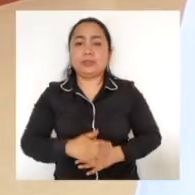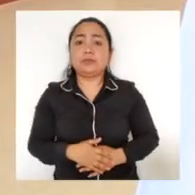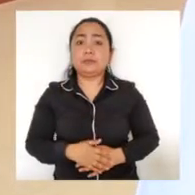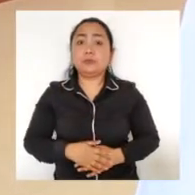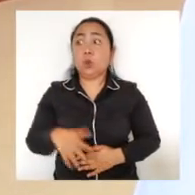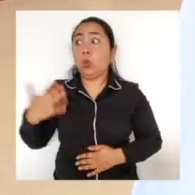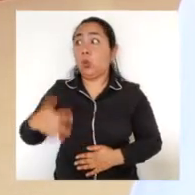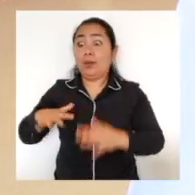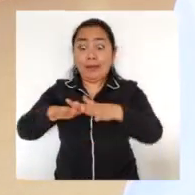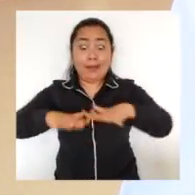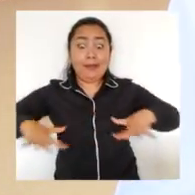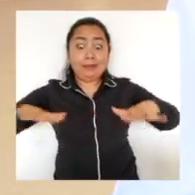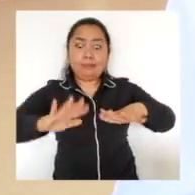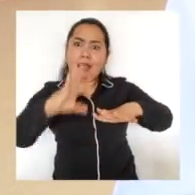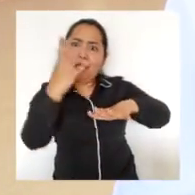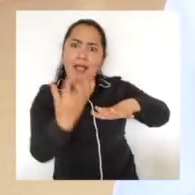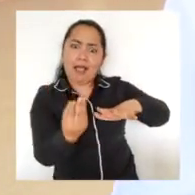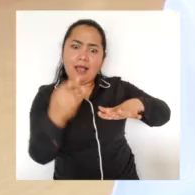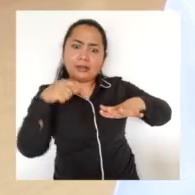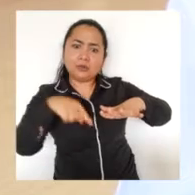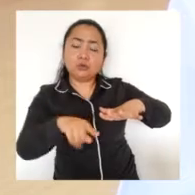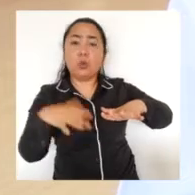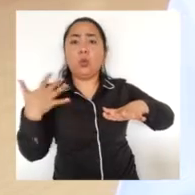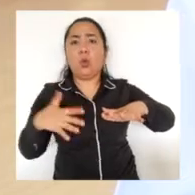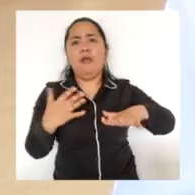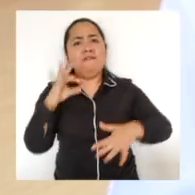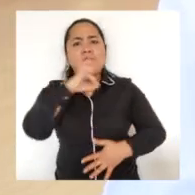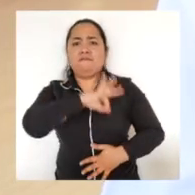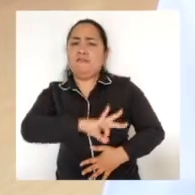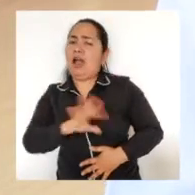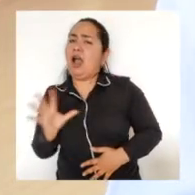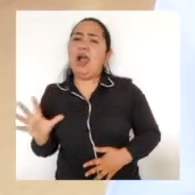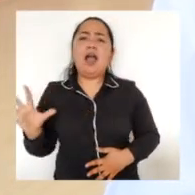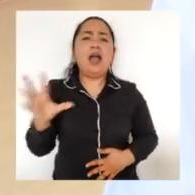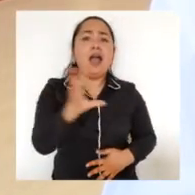La creación de un nuevo espacio dentro del área danzística nos favorece a todos,